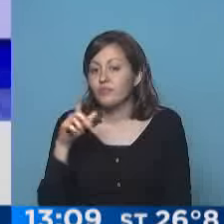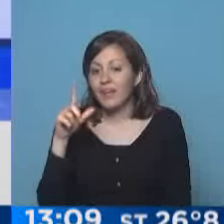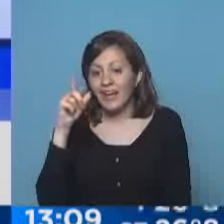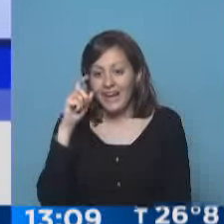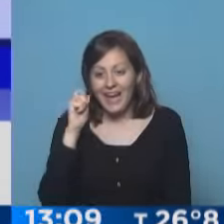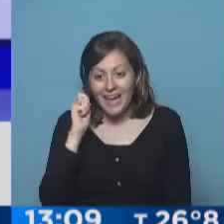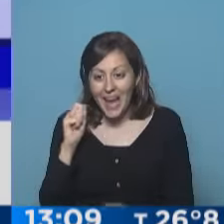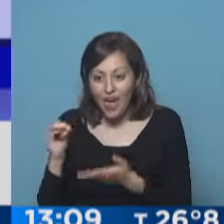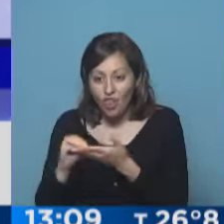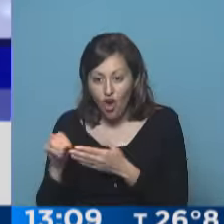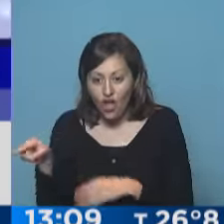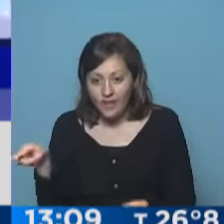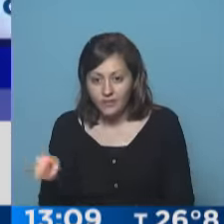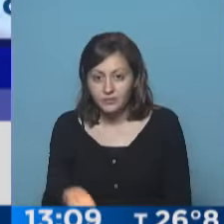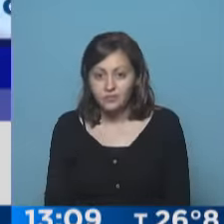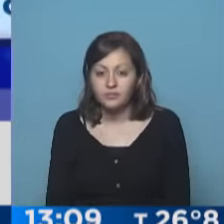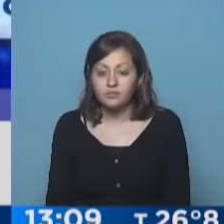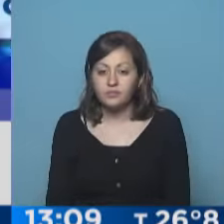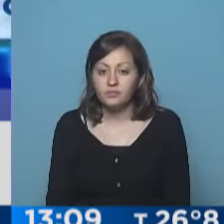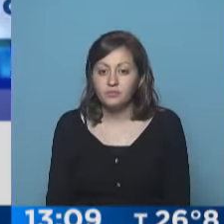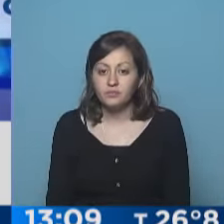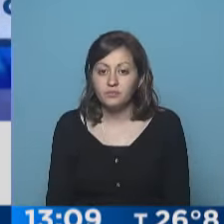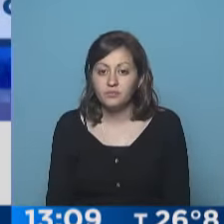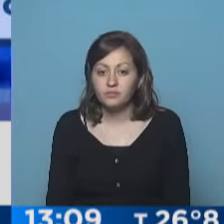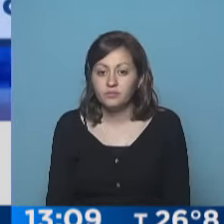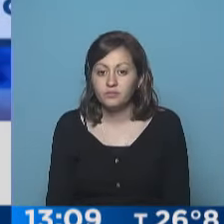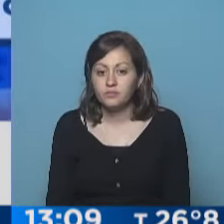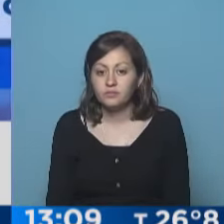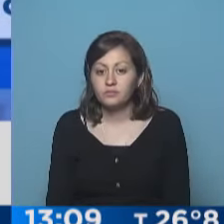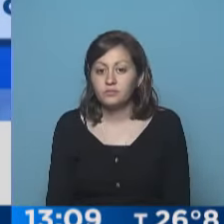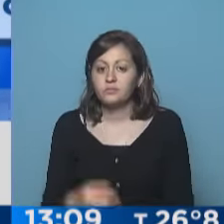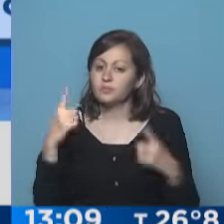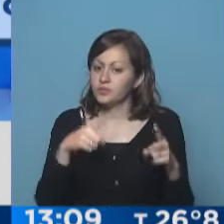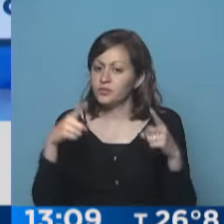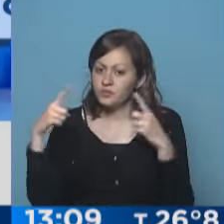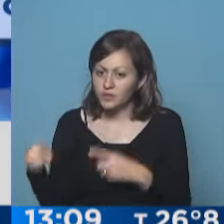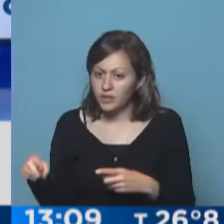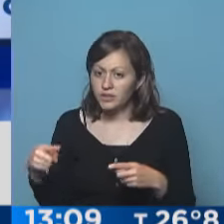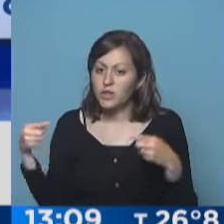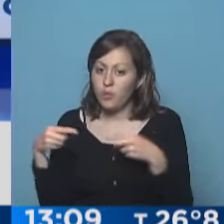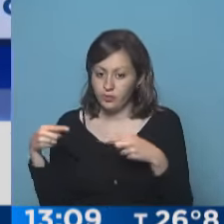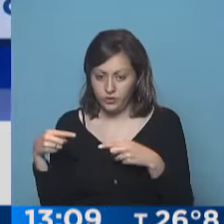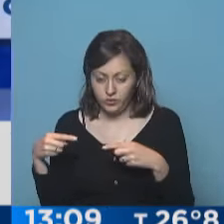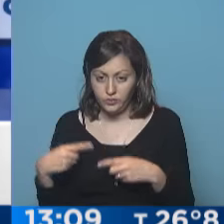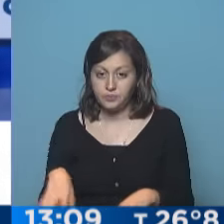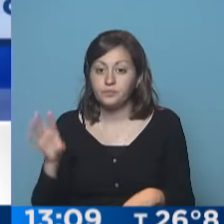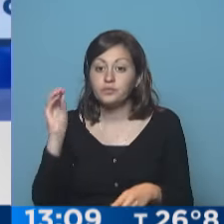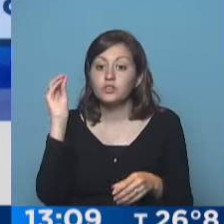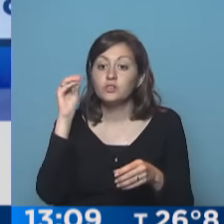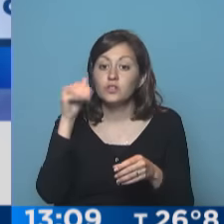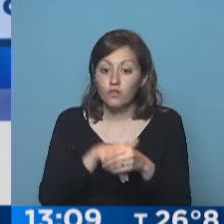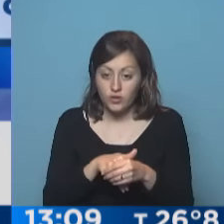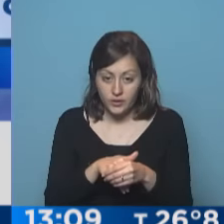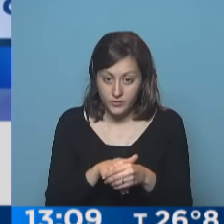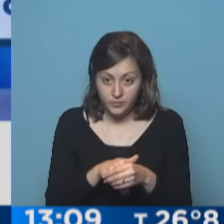contrariamente con lo que han planteado distintos bloques de la oposición a ver acá tenemos votaciones a favor del frente